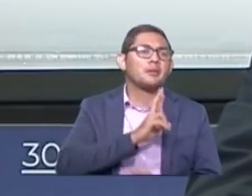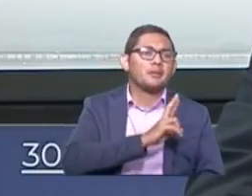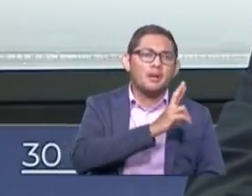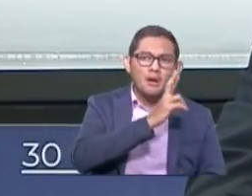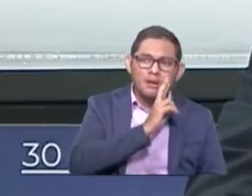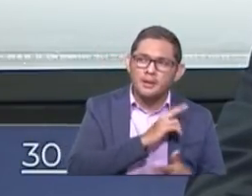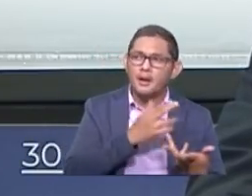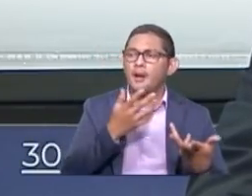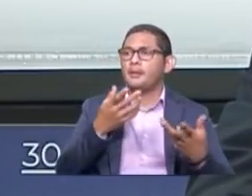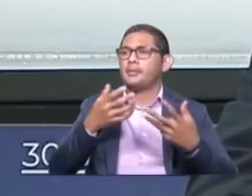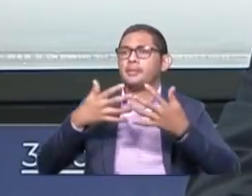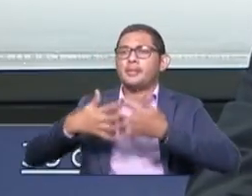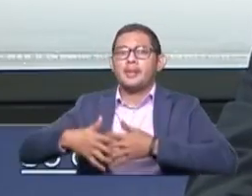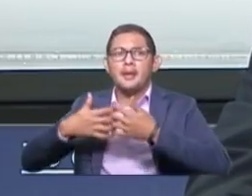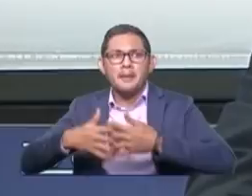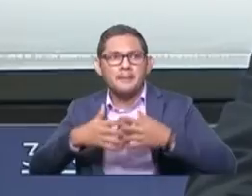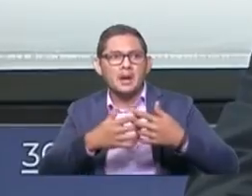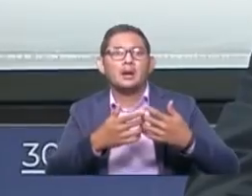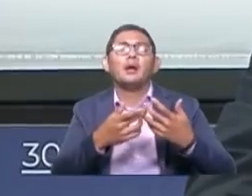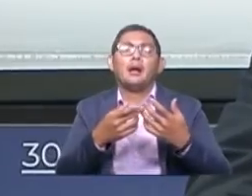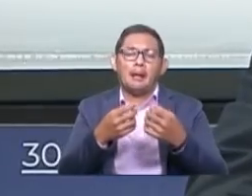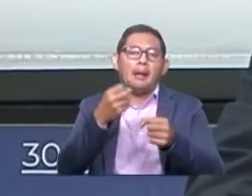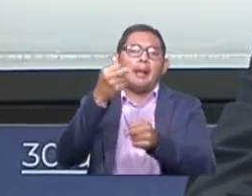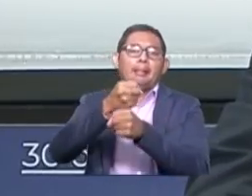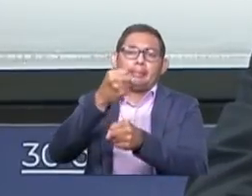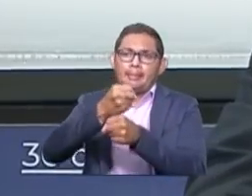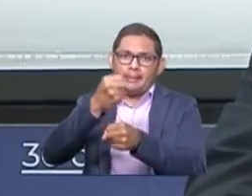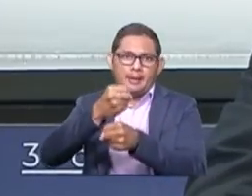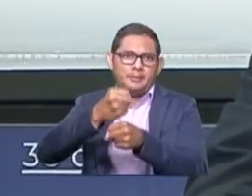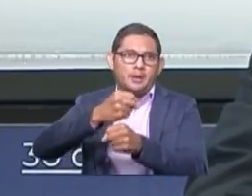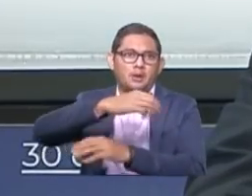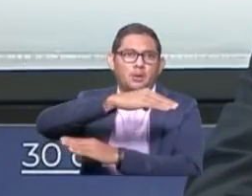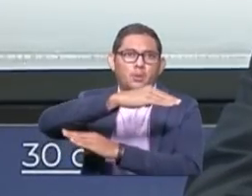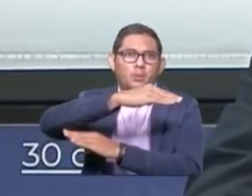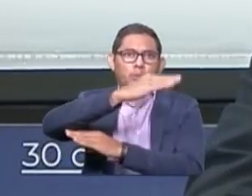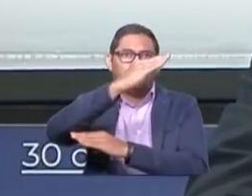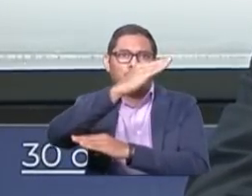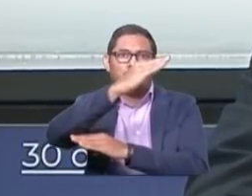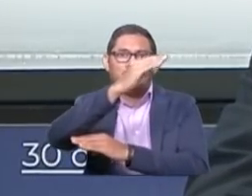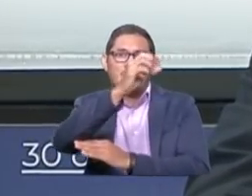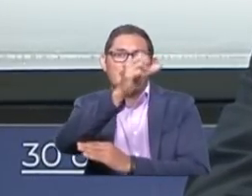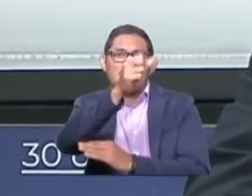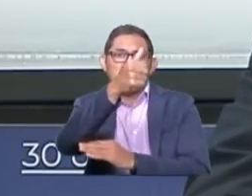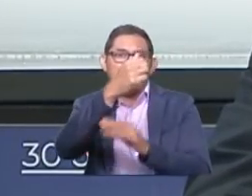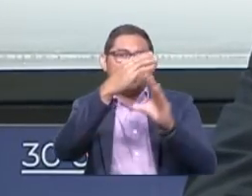deseen poder operar hasta las 10 de la noche.